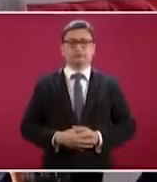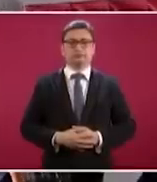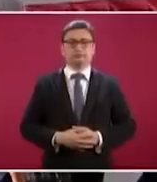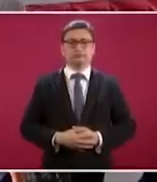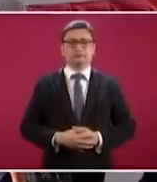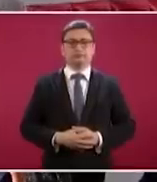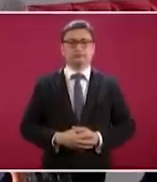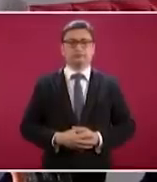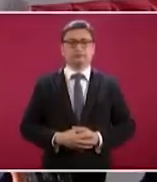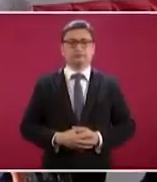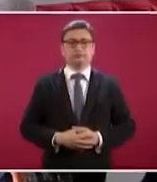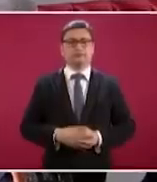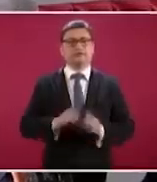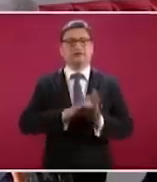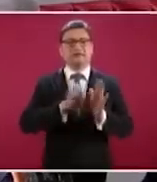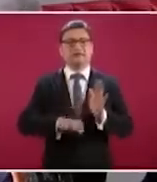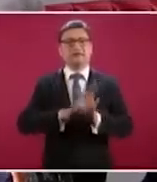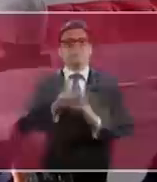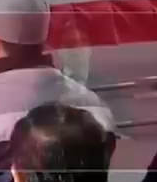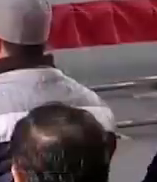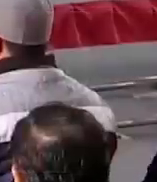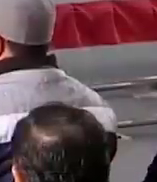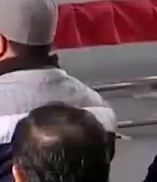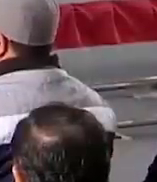Hay muchos ejemplos de eso.